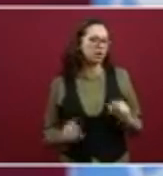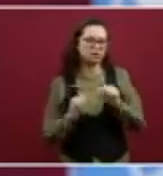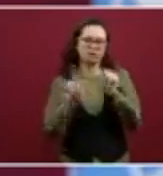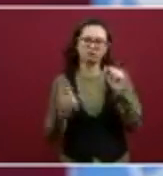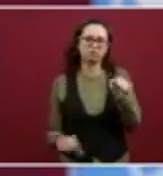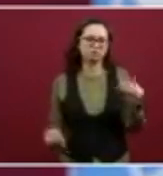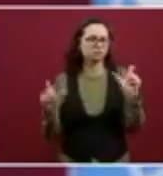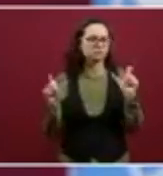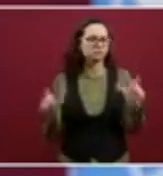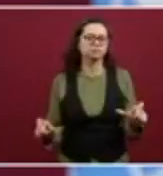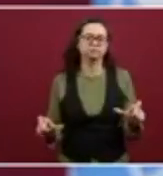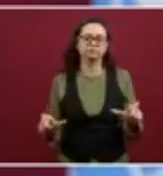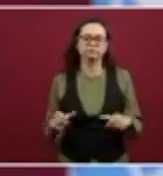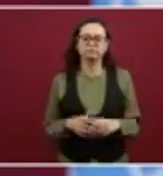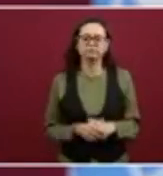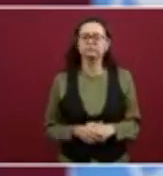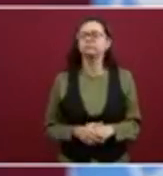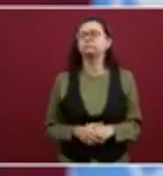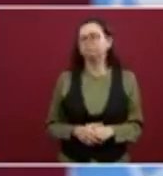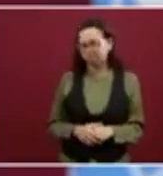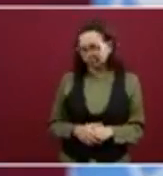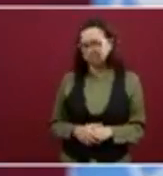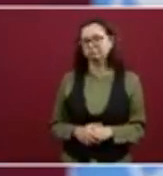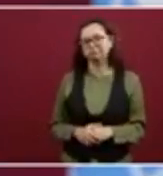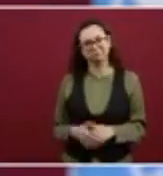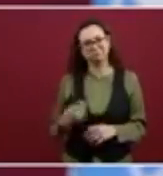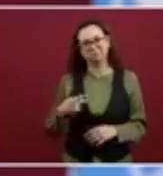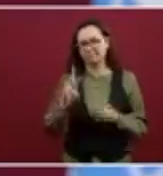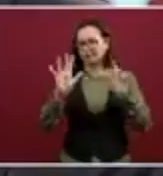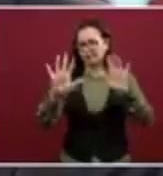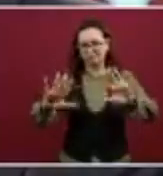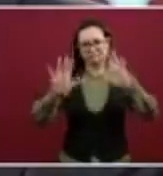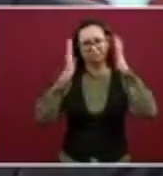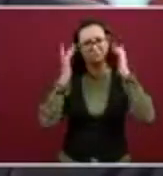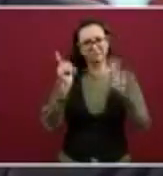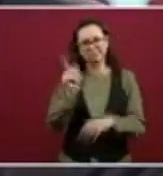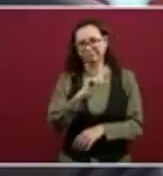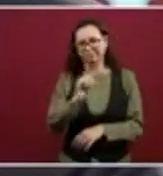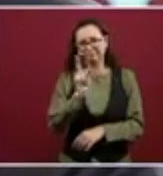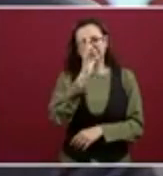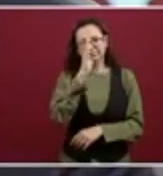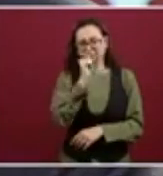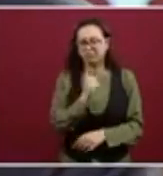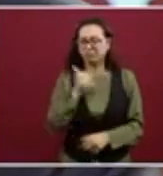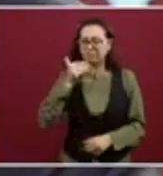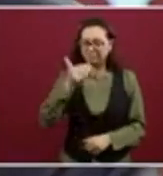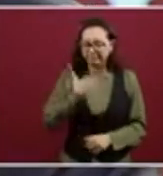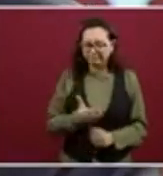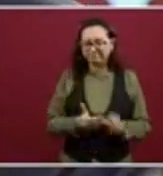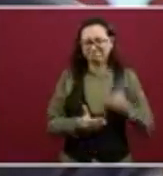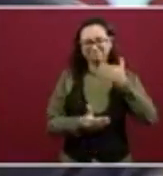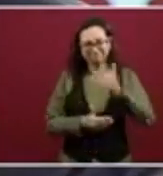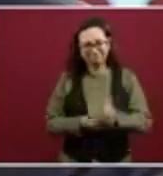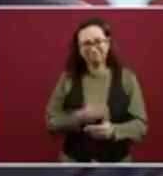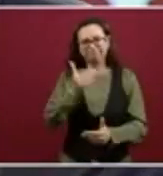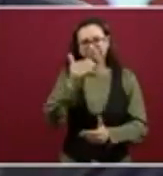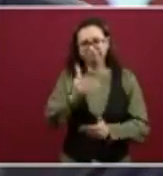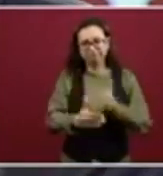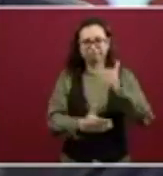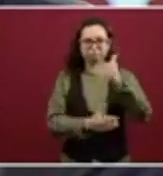Nacional, pero es un proceso, estamos integrando